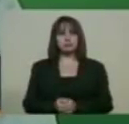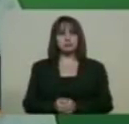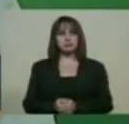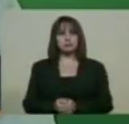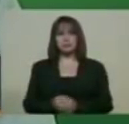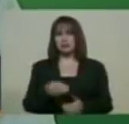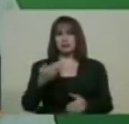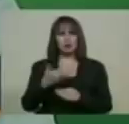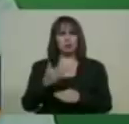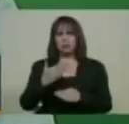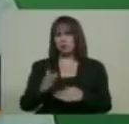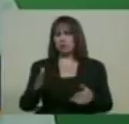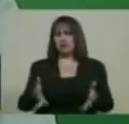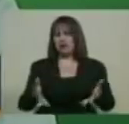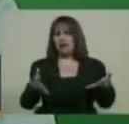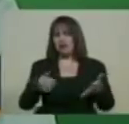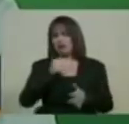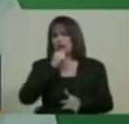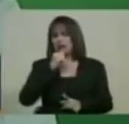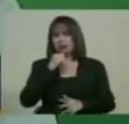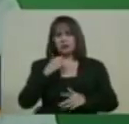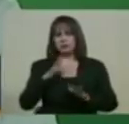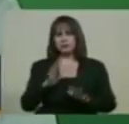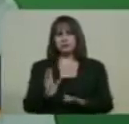No me importa quien vaya a ganar en Colombia.